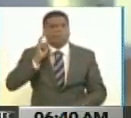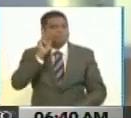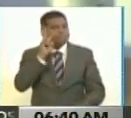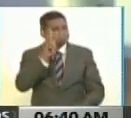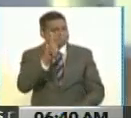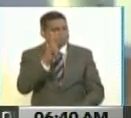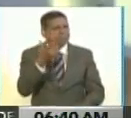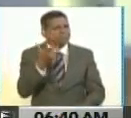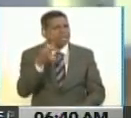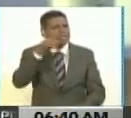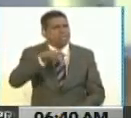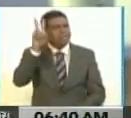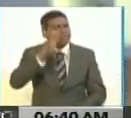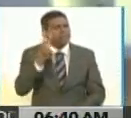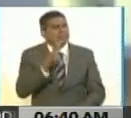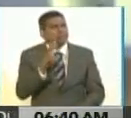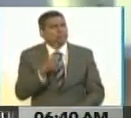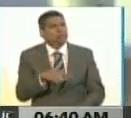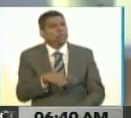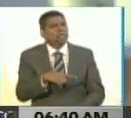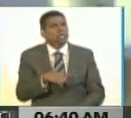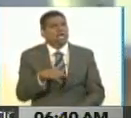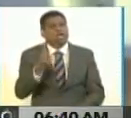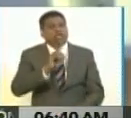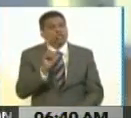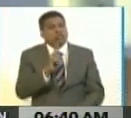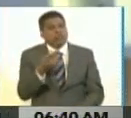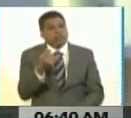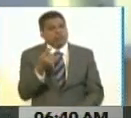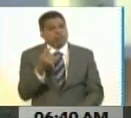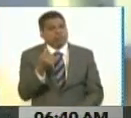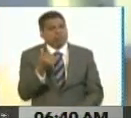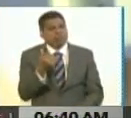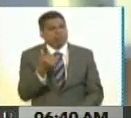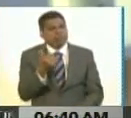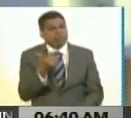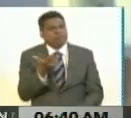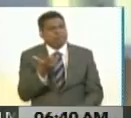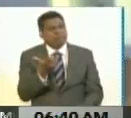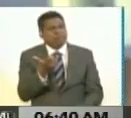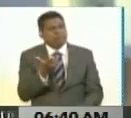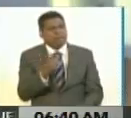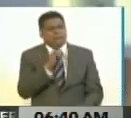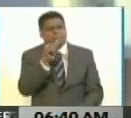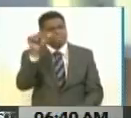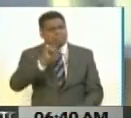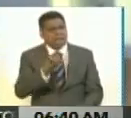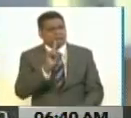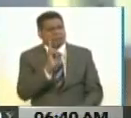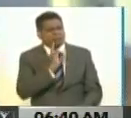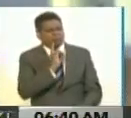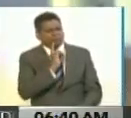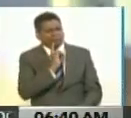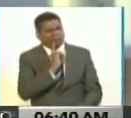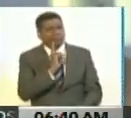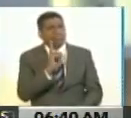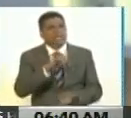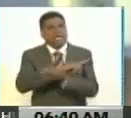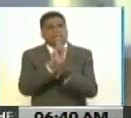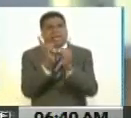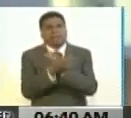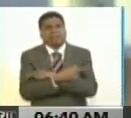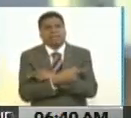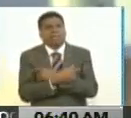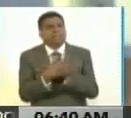para Venezuela tampoco sería económicamente algo desastroso, ni que viniera realmente a cambiar ningún tipo